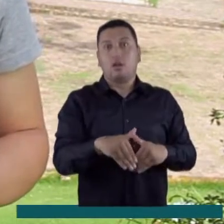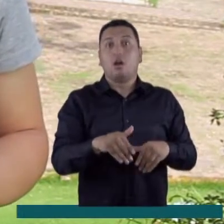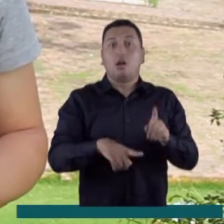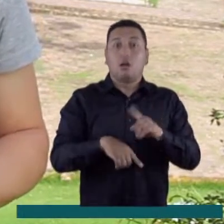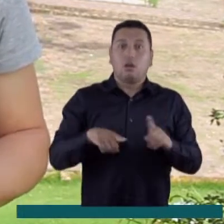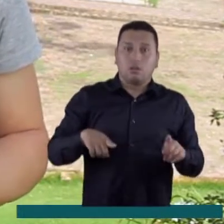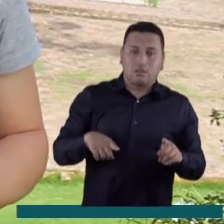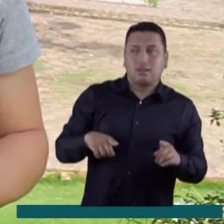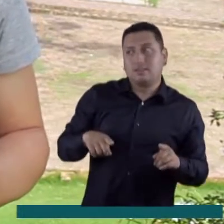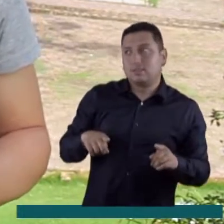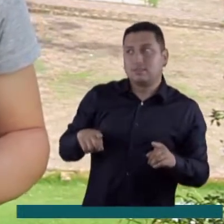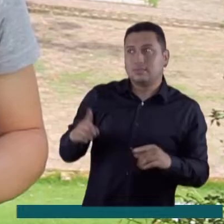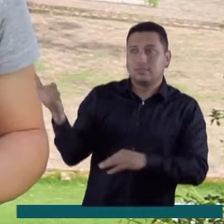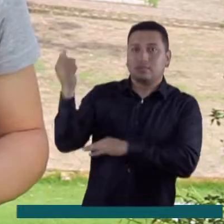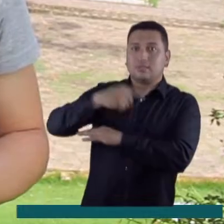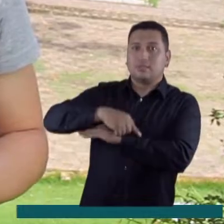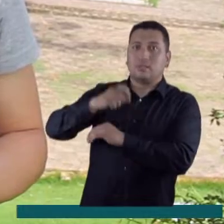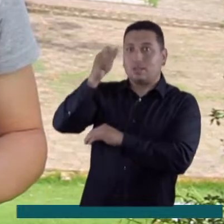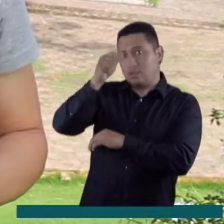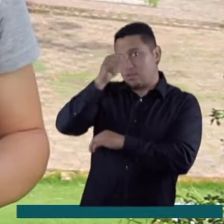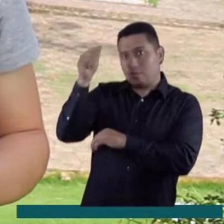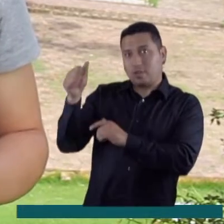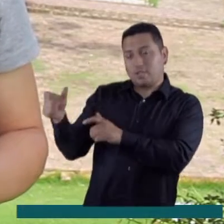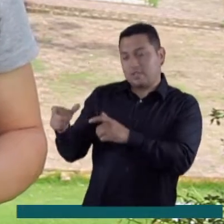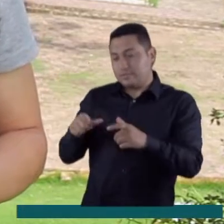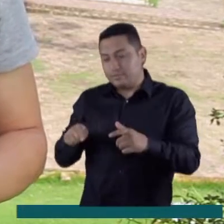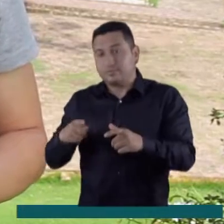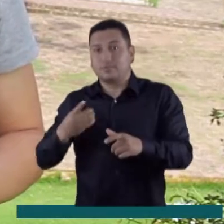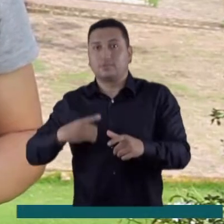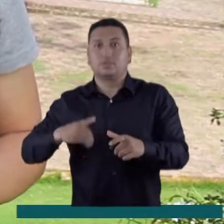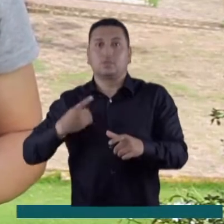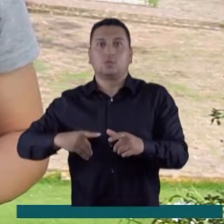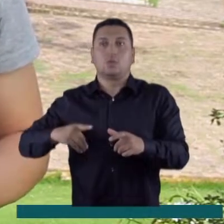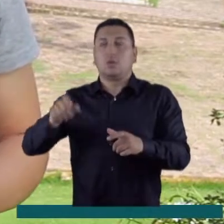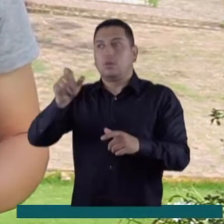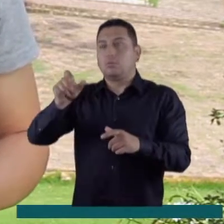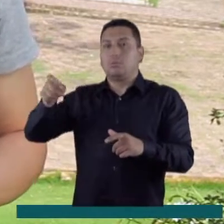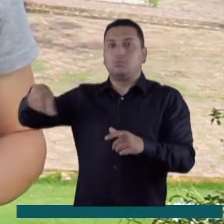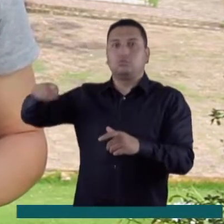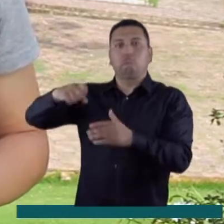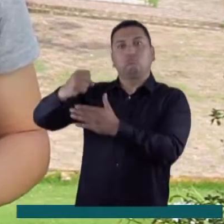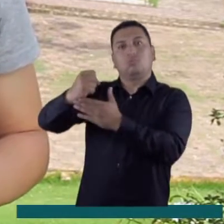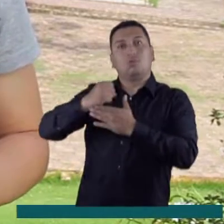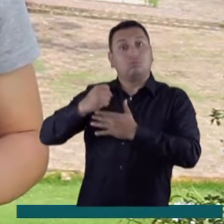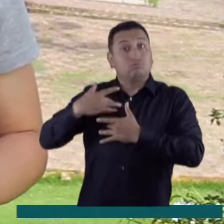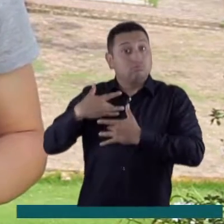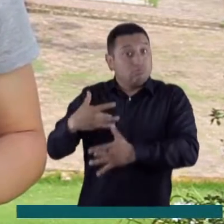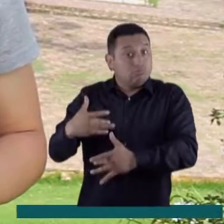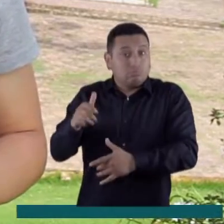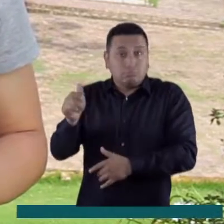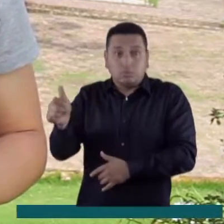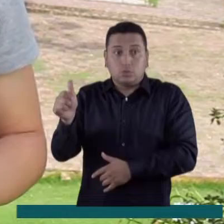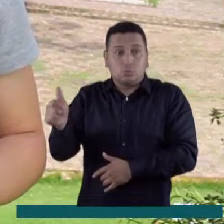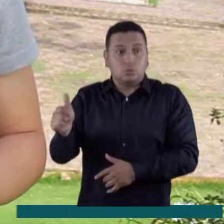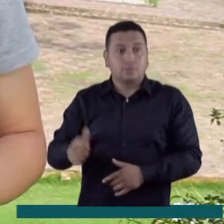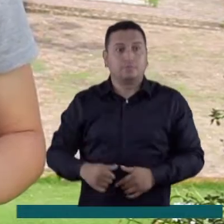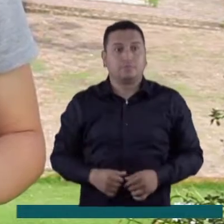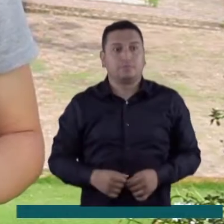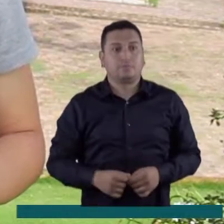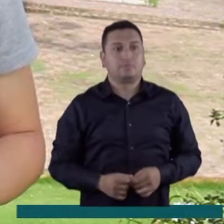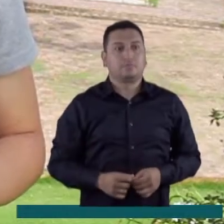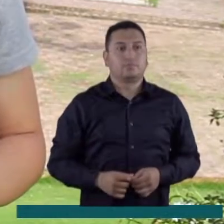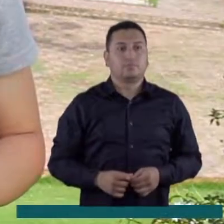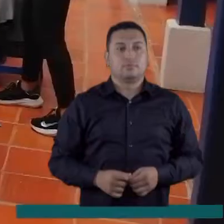ellos esperan el anhelado día domingo para recibir el mejor desayuno de la semana que les ofrece un grupo de personas de manera